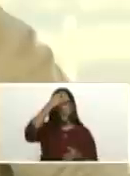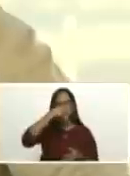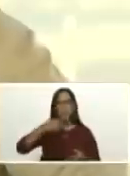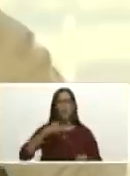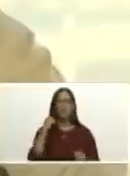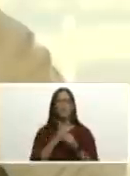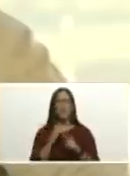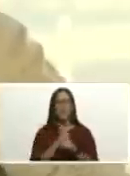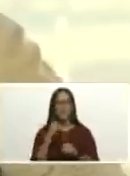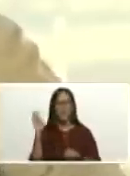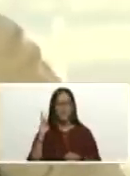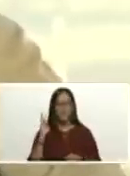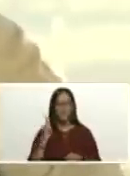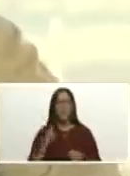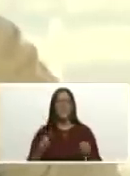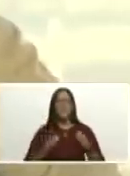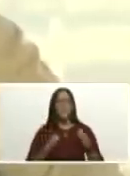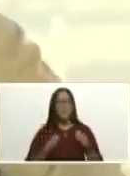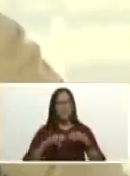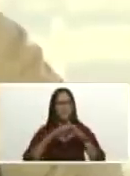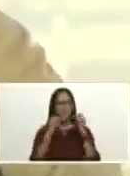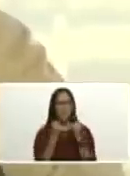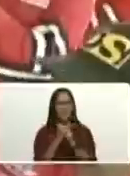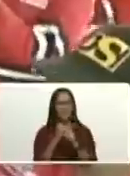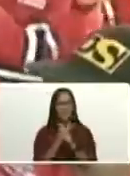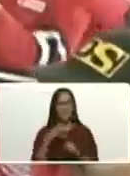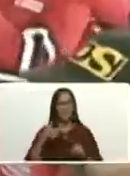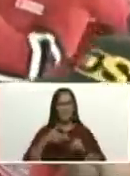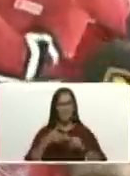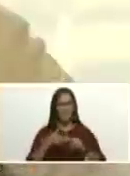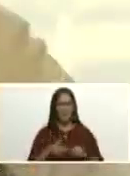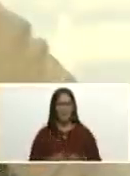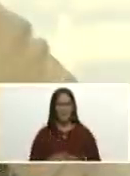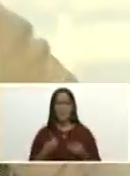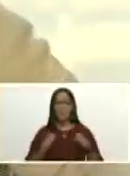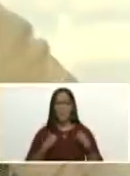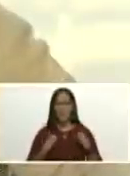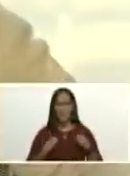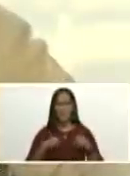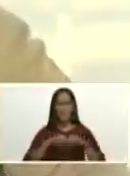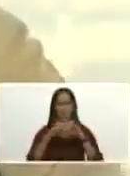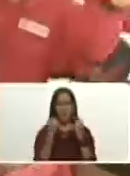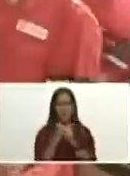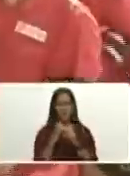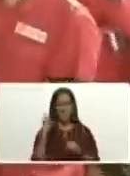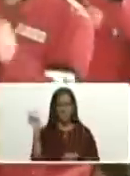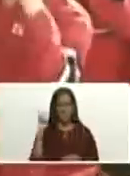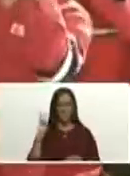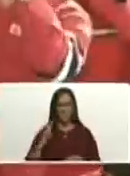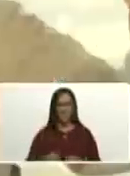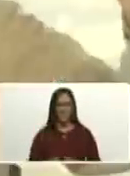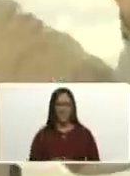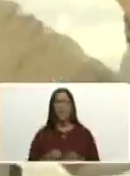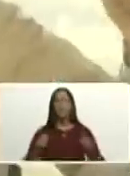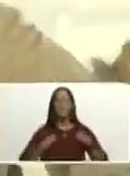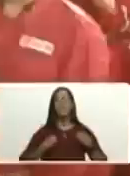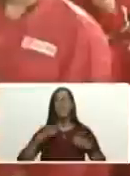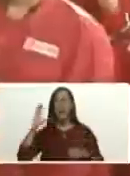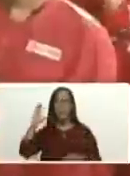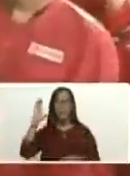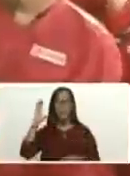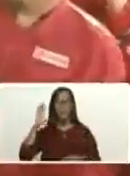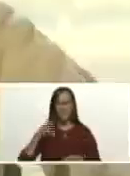trabajador de Venezuela. ¡Que viva la clase obrera petrolera! ¡Viva! ¡Que viva la clase obrera de Venezuela! ¡Que viva! ¡Que viva la